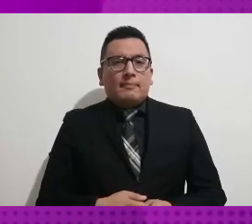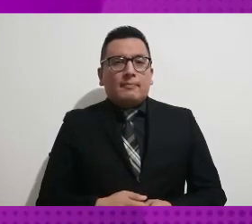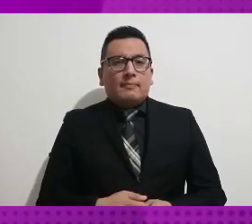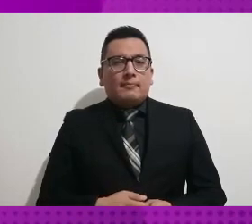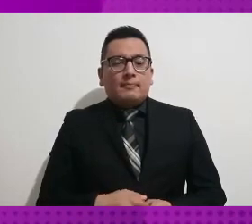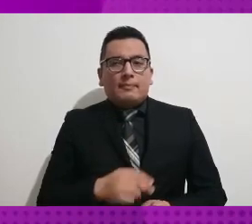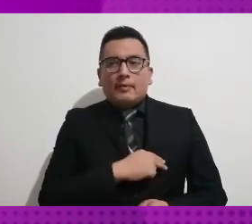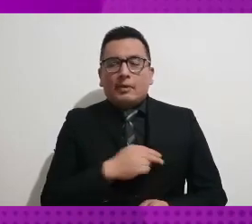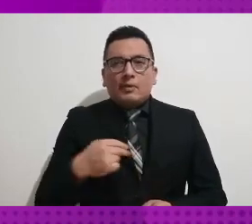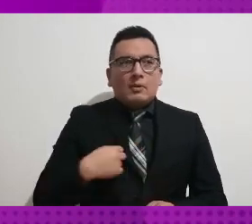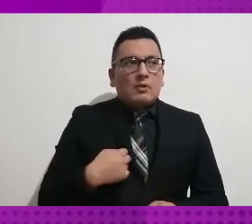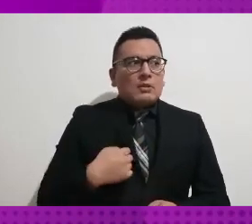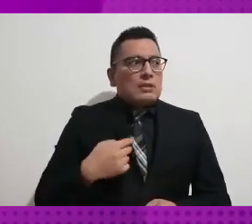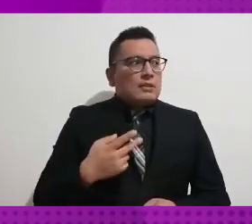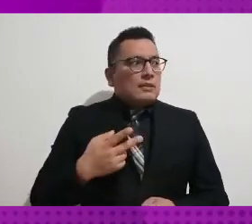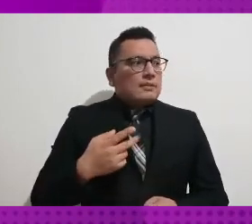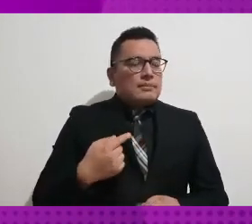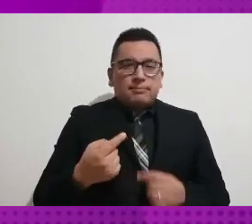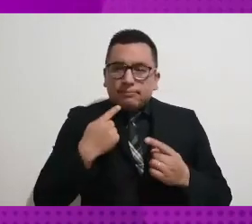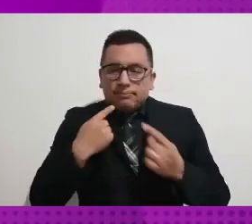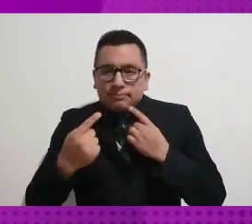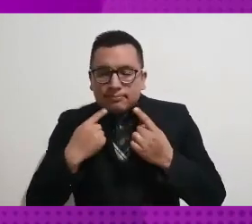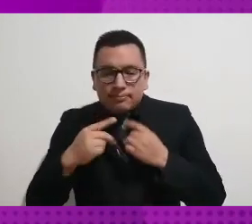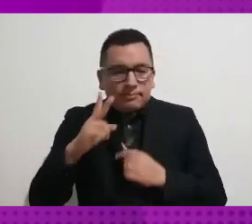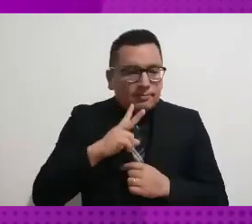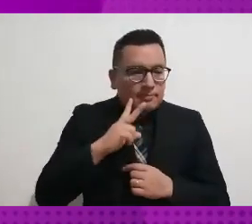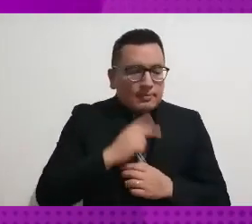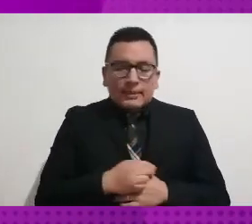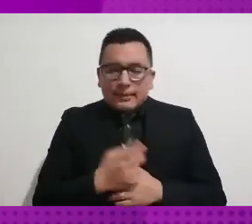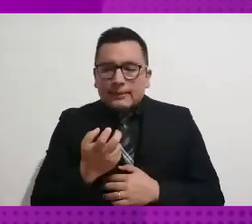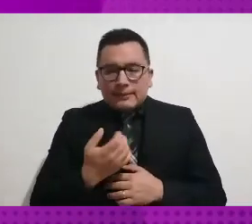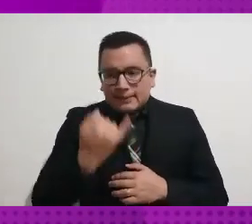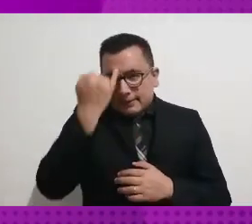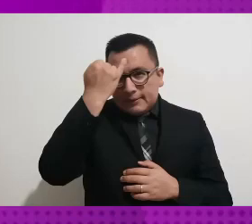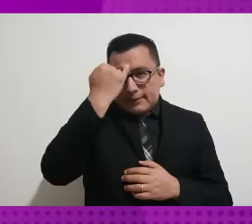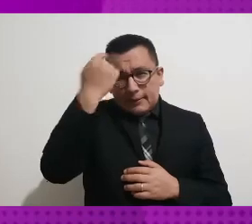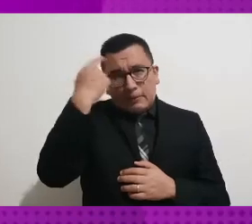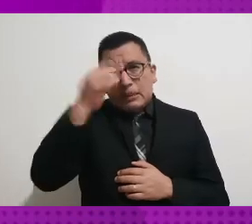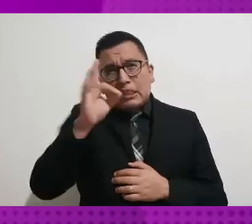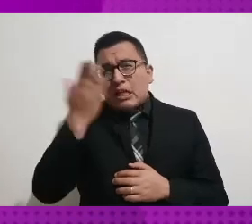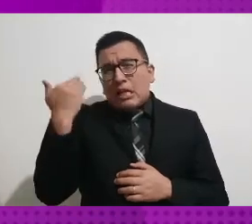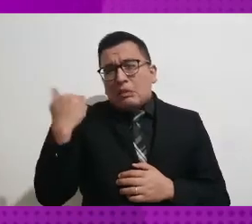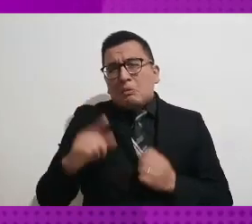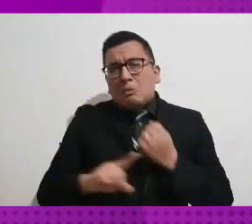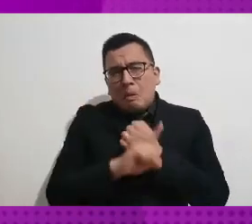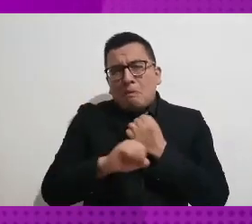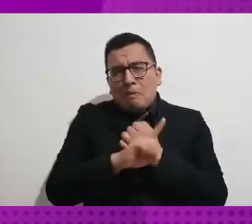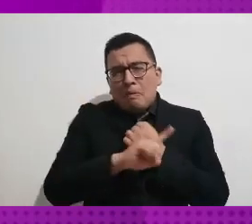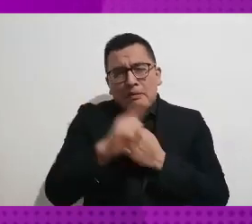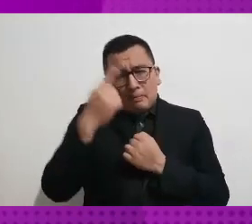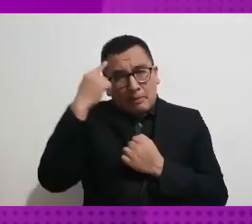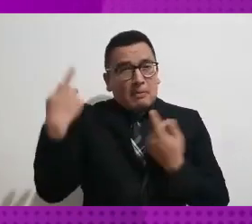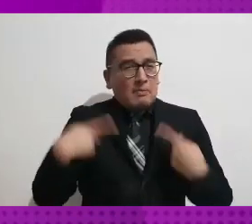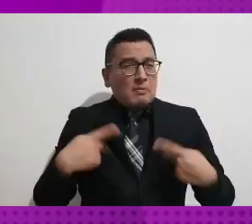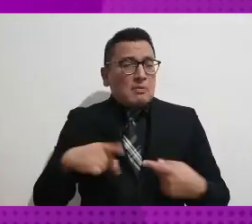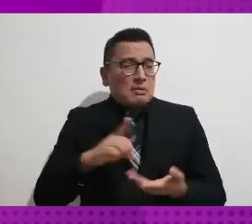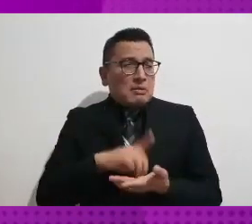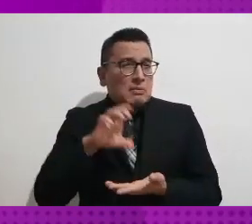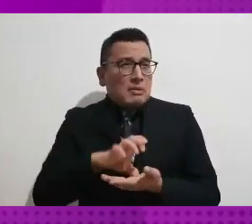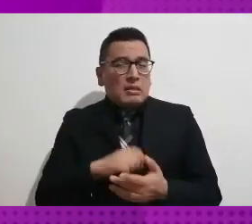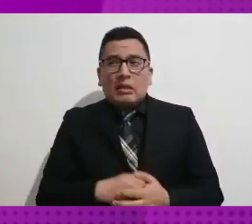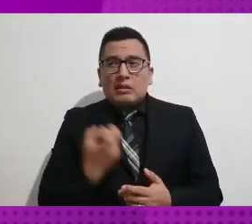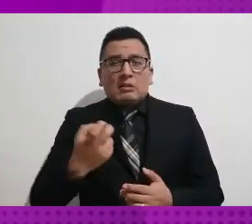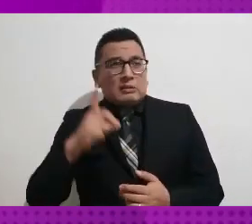a decir que acortando las distancias y quitando esas pequeñas piedritas que se encontraban las personas con discapacidad que no